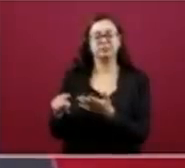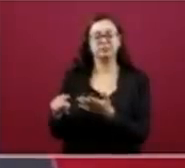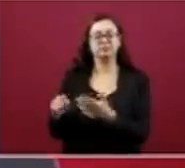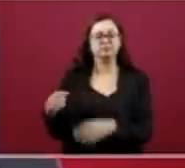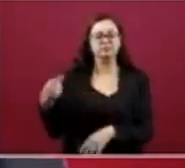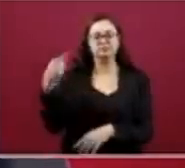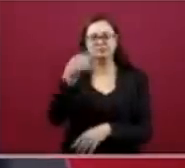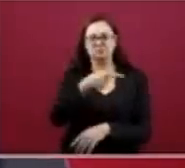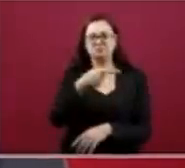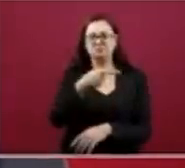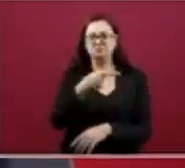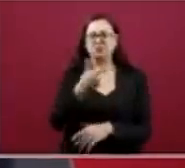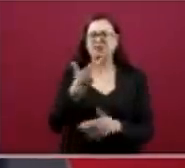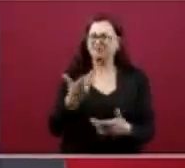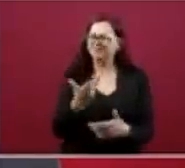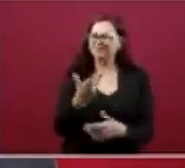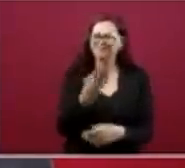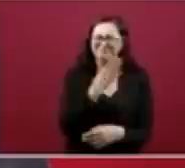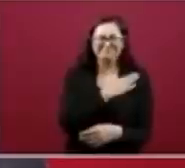él era humano y era piadoso,